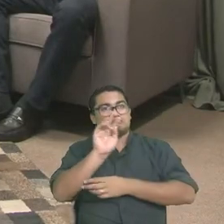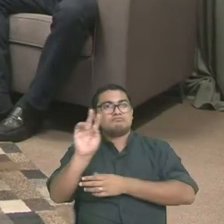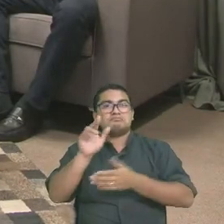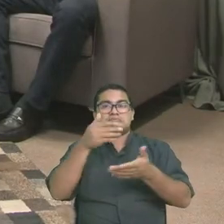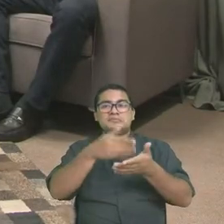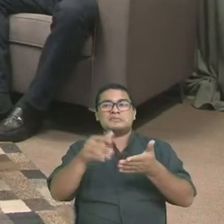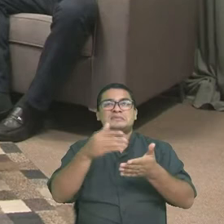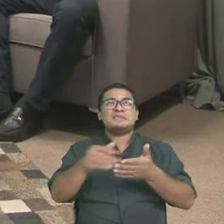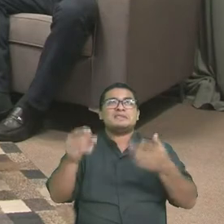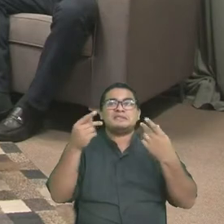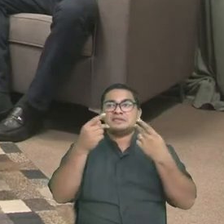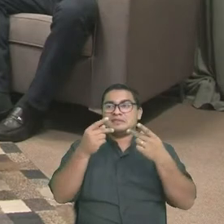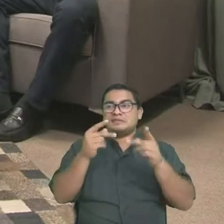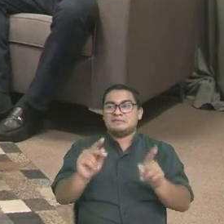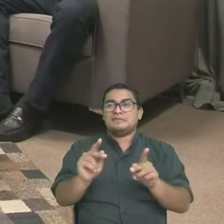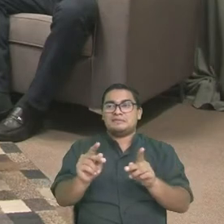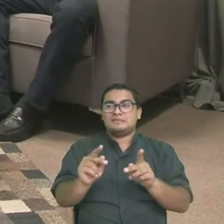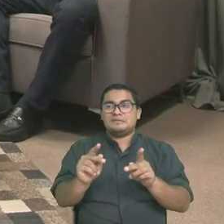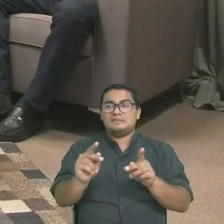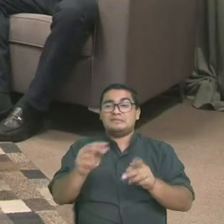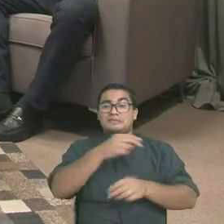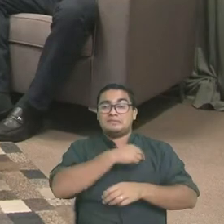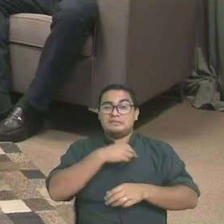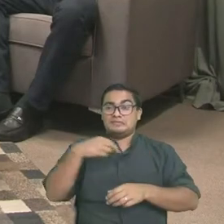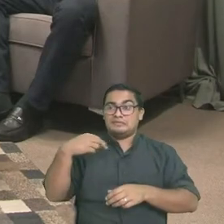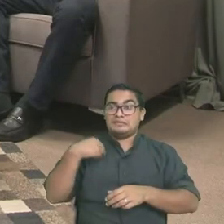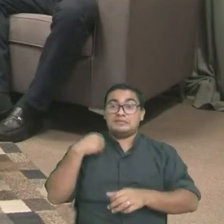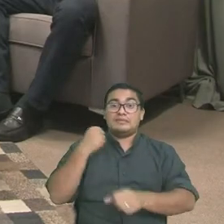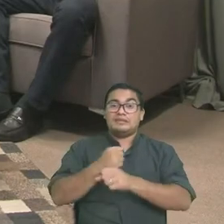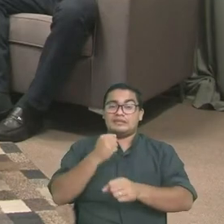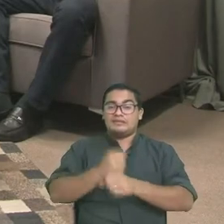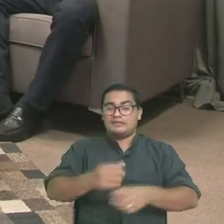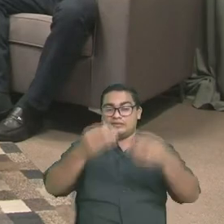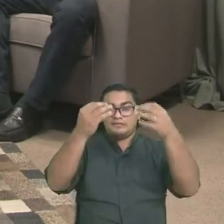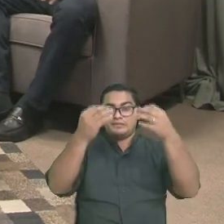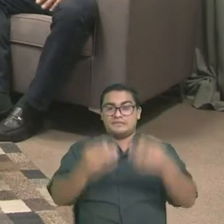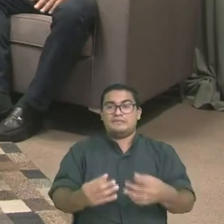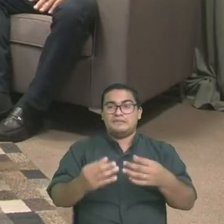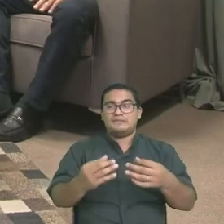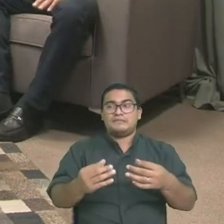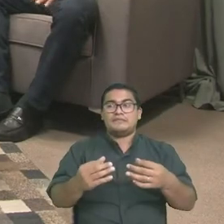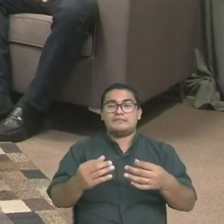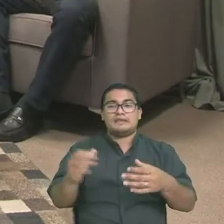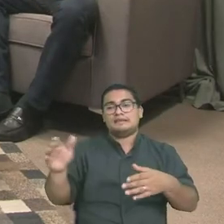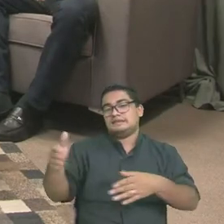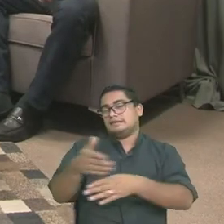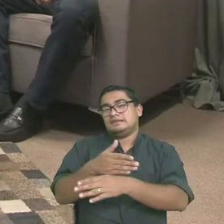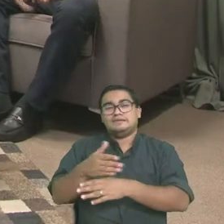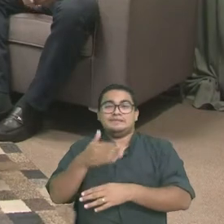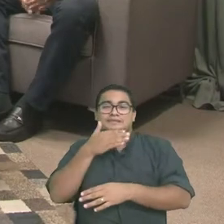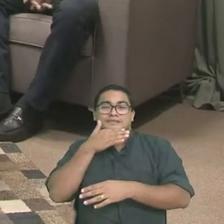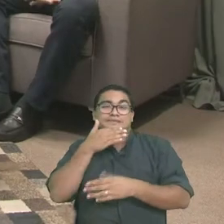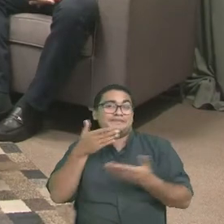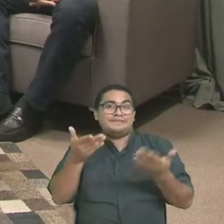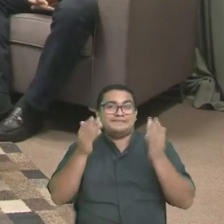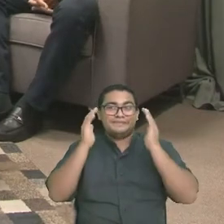fácil, pero hacerlo efectivo, hacerlo realidad, son otros 100 pesos. ¿Ya? Y otra realidad, pero, a